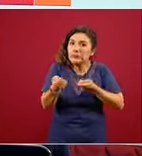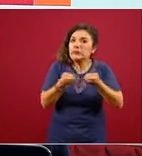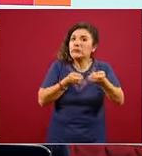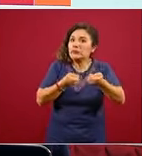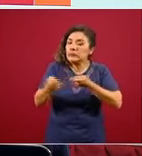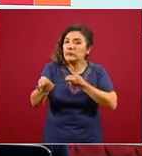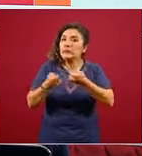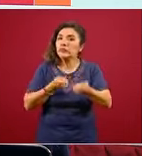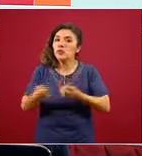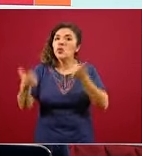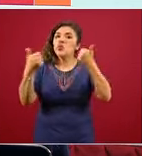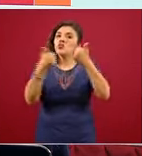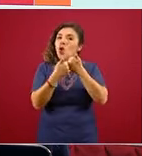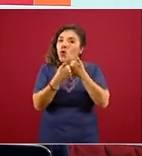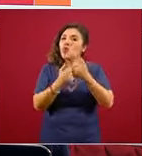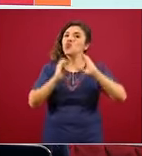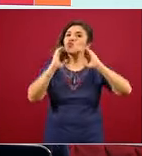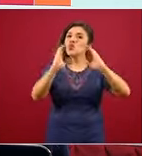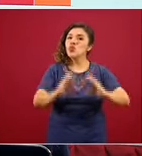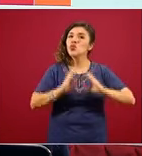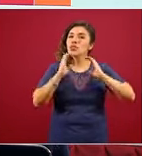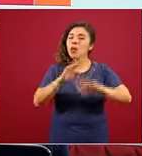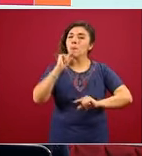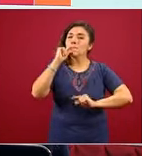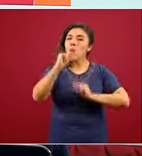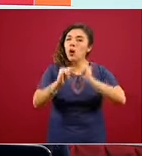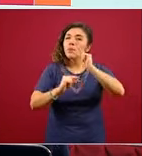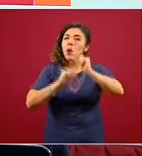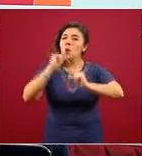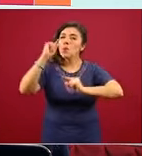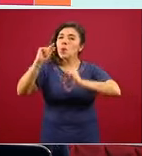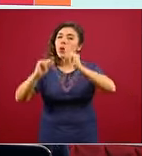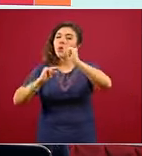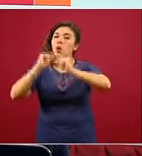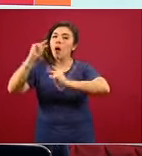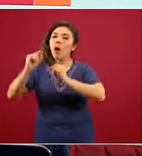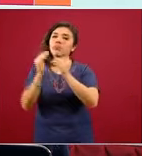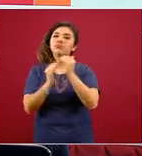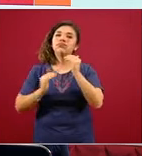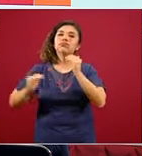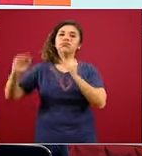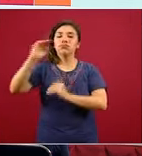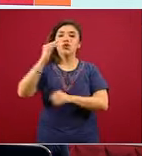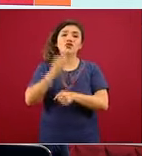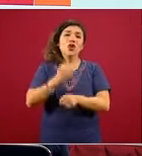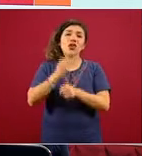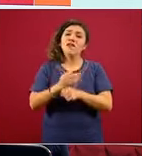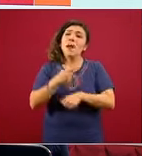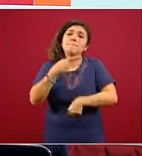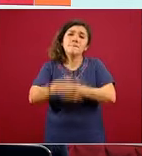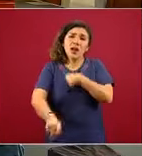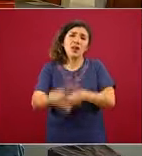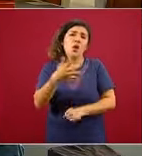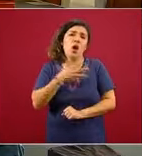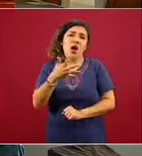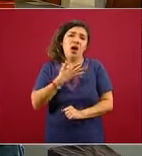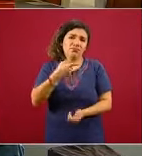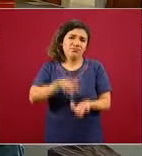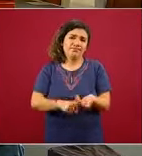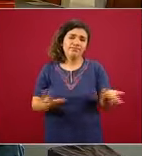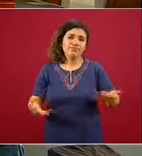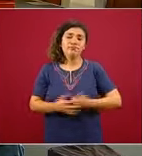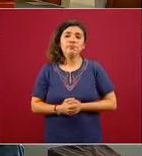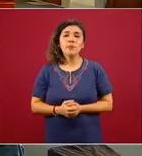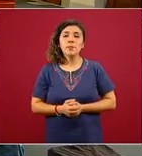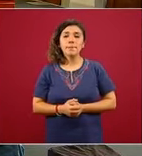con todas las precauciones y de manera muy paulatina, mientras nos encontremos todavía en riesgos máximos y en riesgos